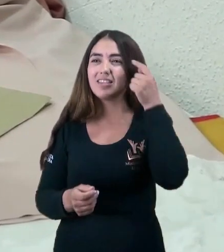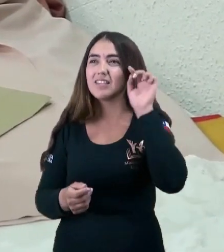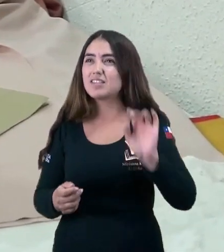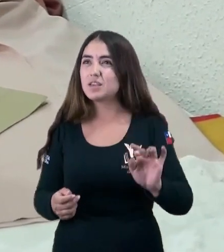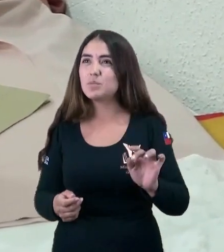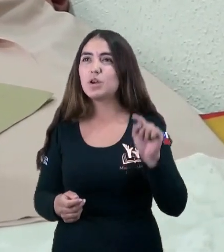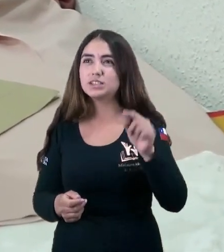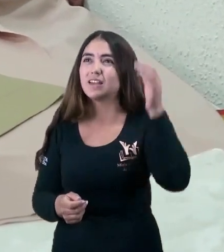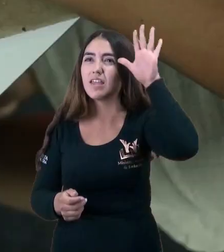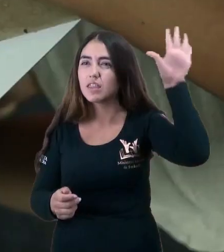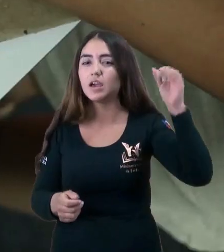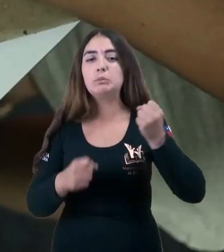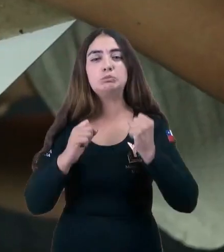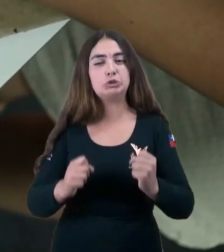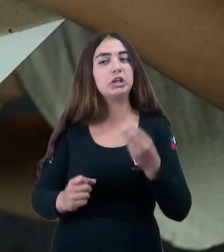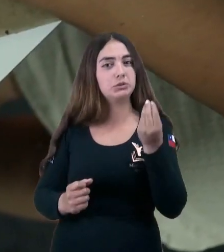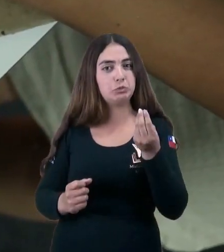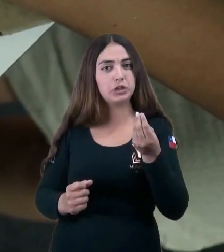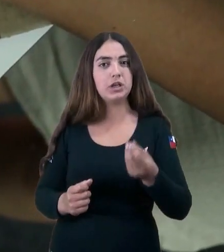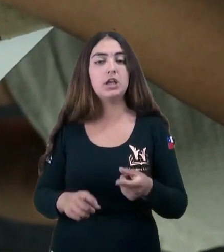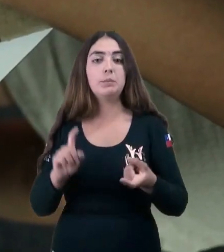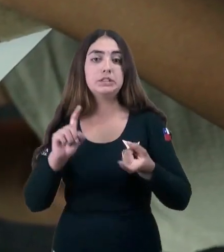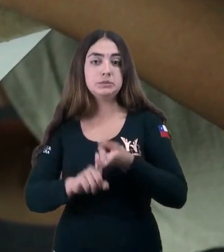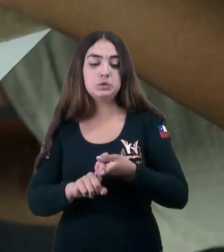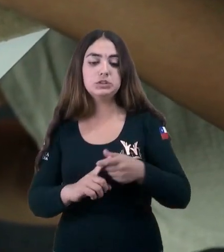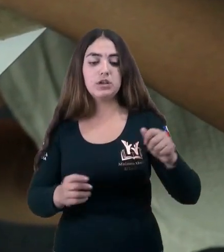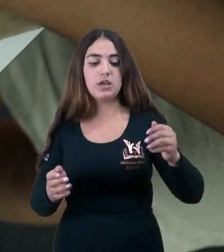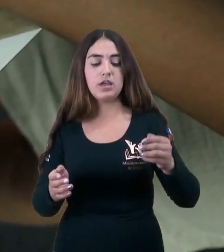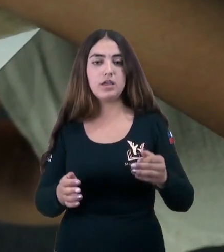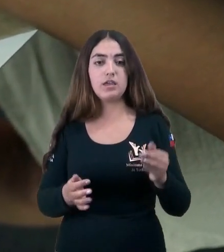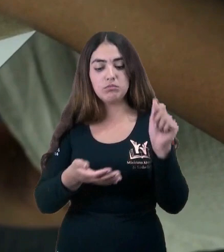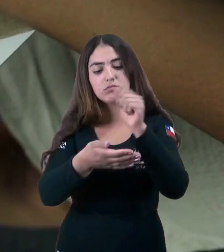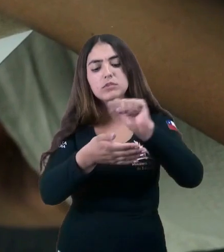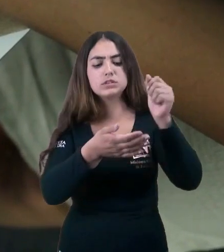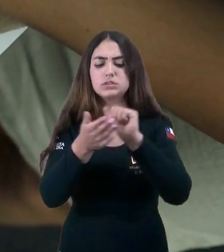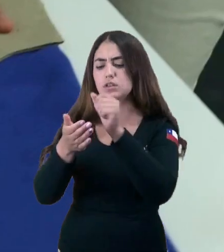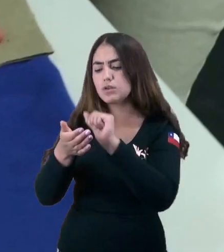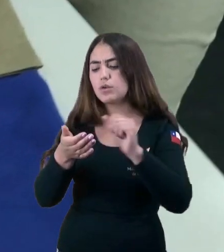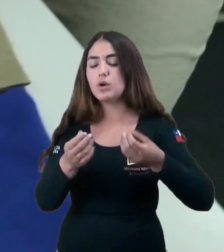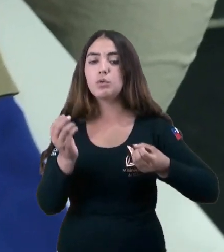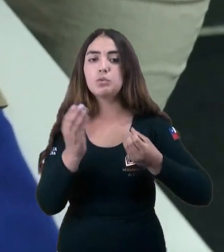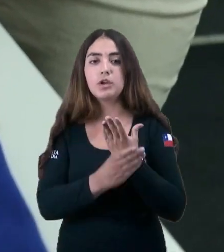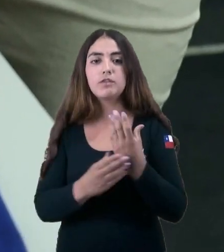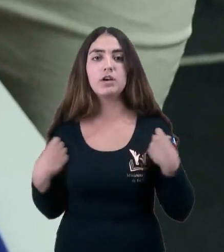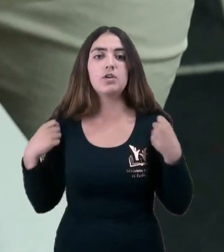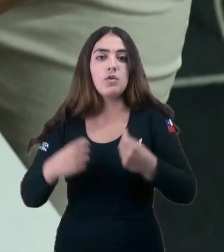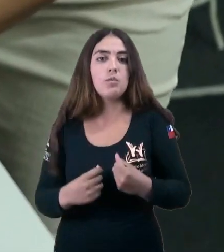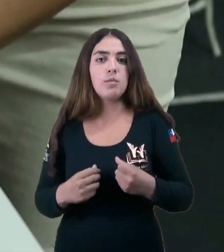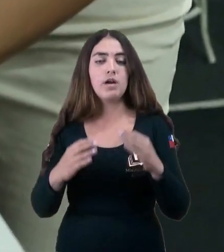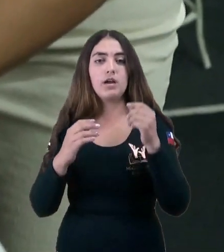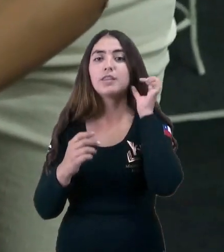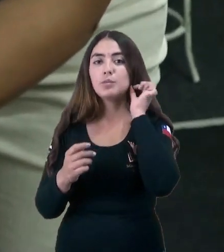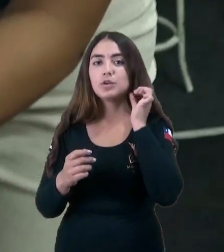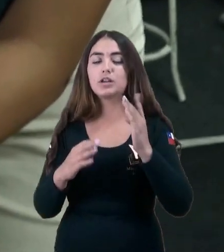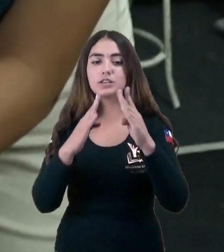idea iba a resultar. Así que mi esposa diseñó una nueva línea de ropa femenina dirigida al público evangélico